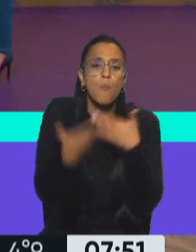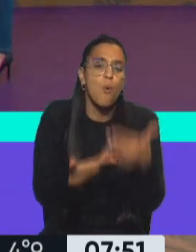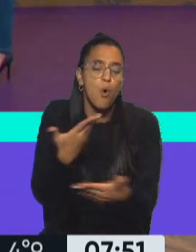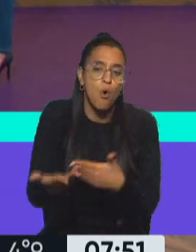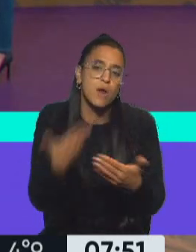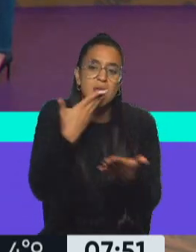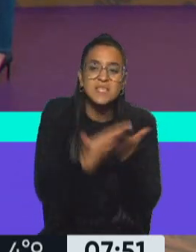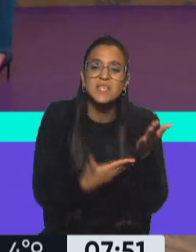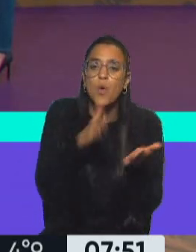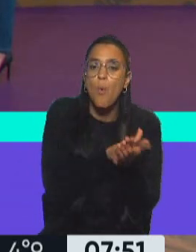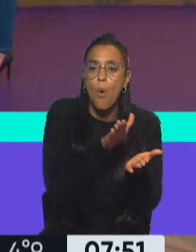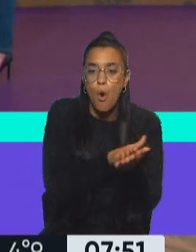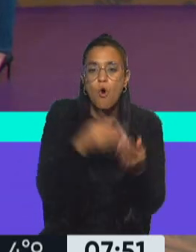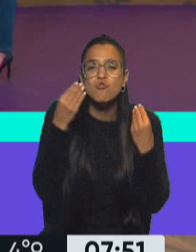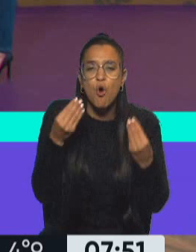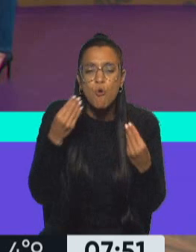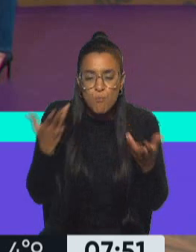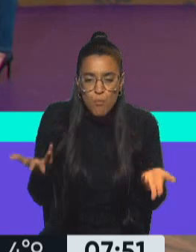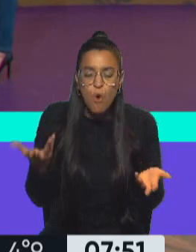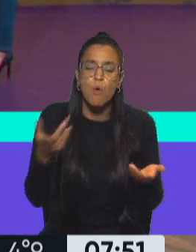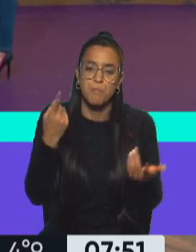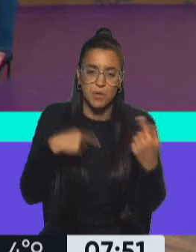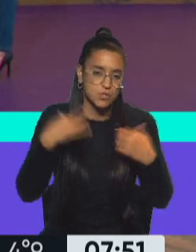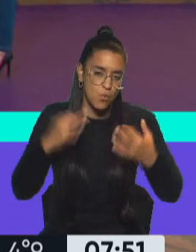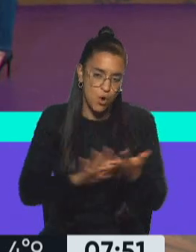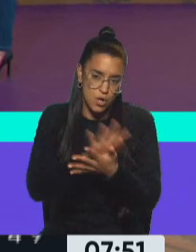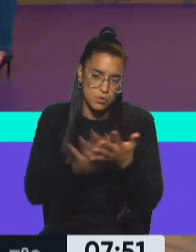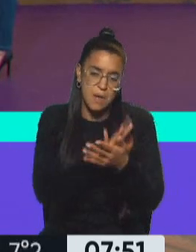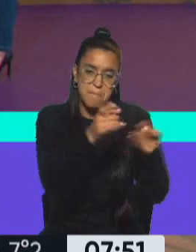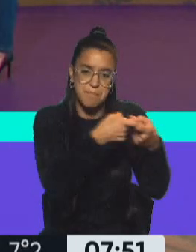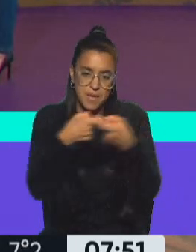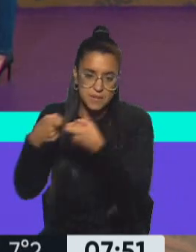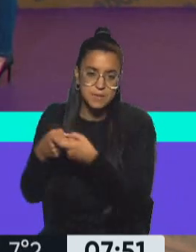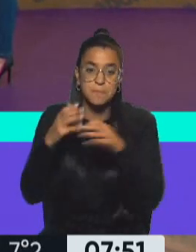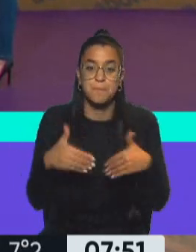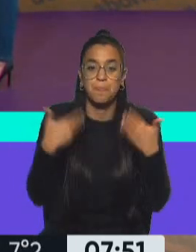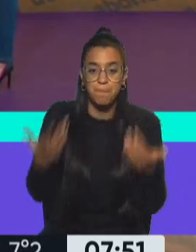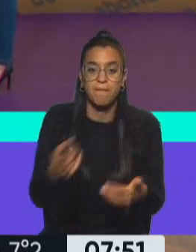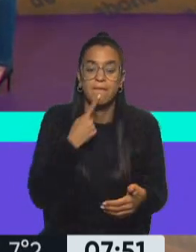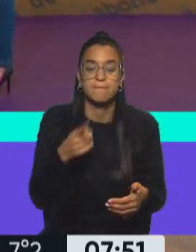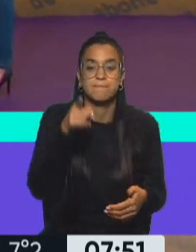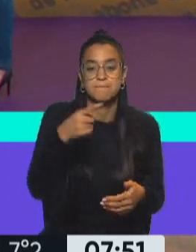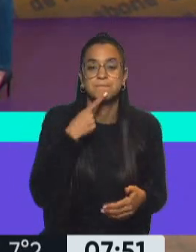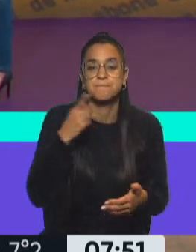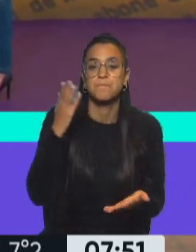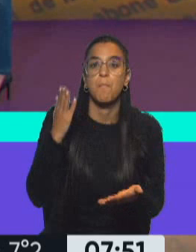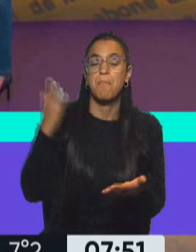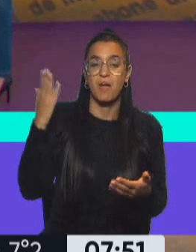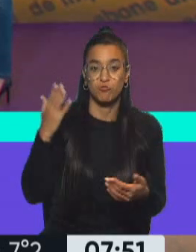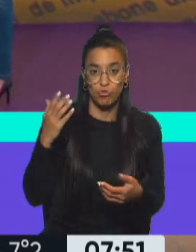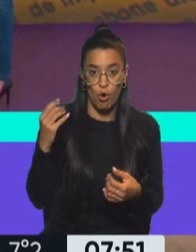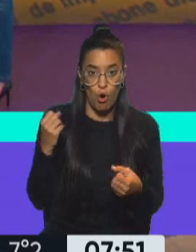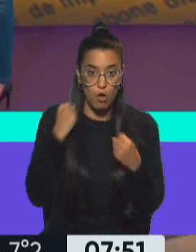en el recibo de sueldo, pero eso seguramente lo vayan resolviendo las empresas. Y después tenemos el impacto